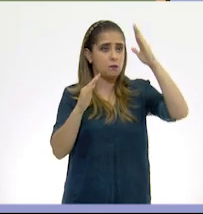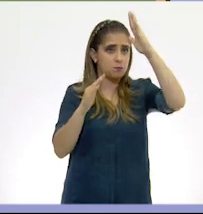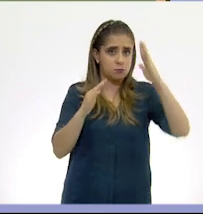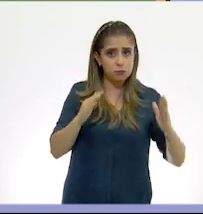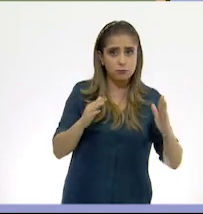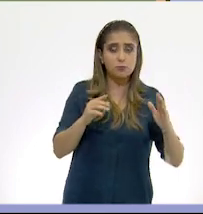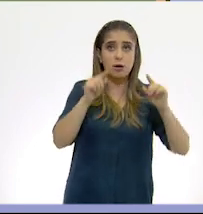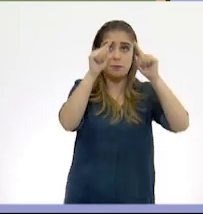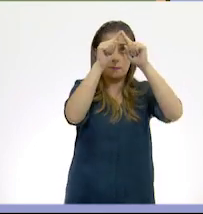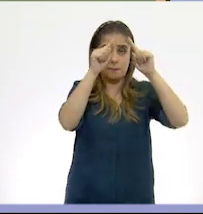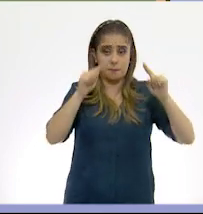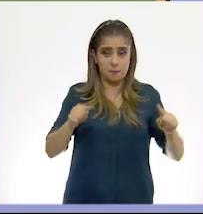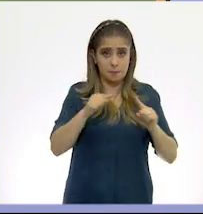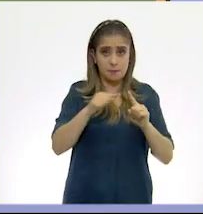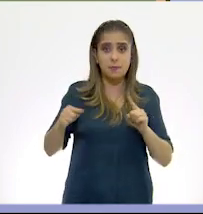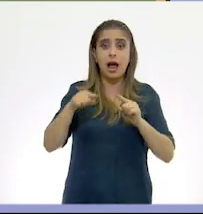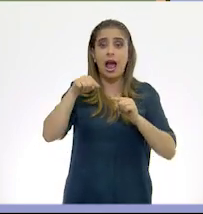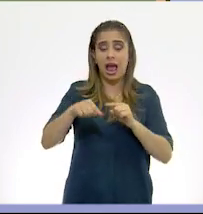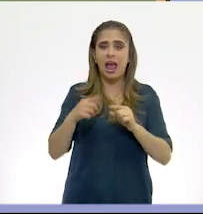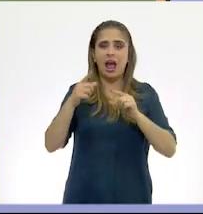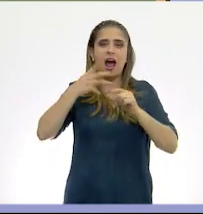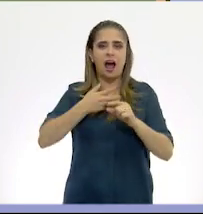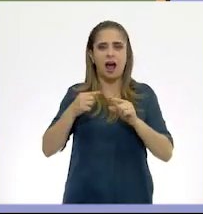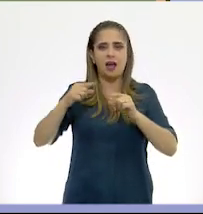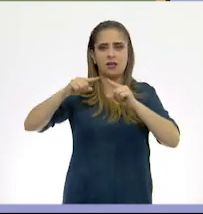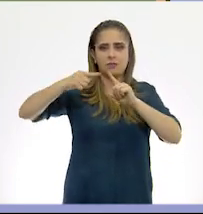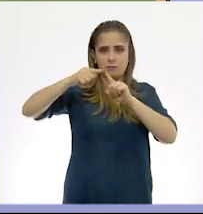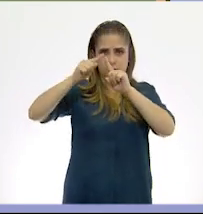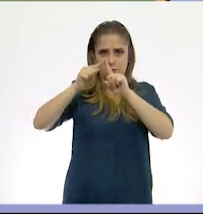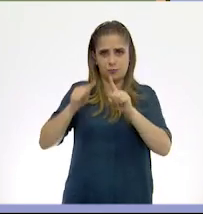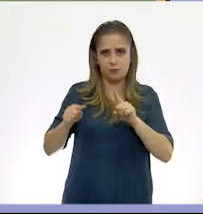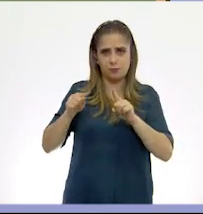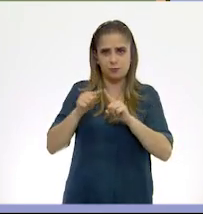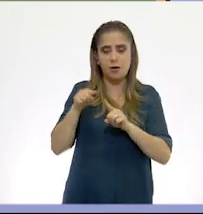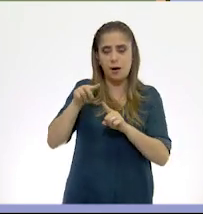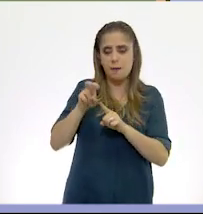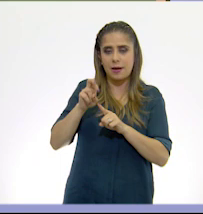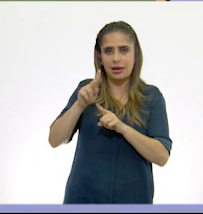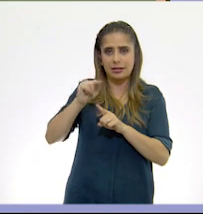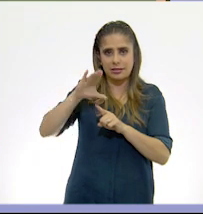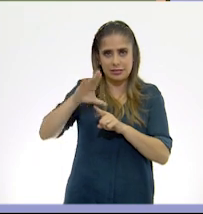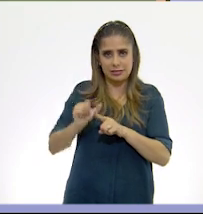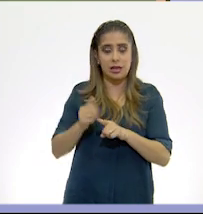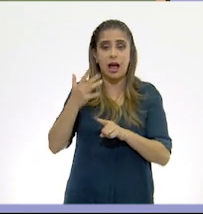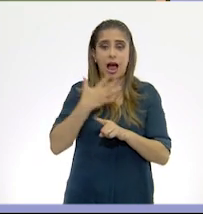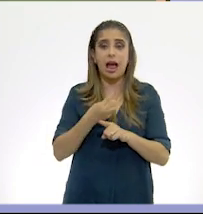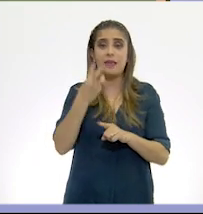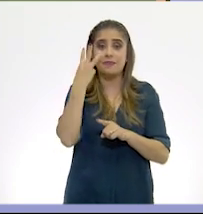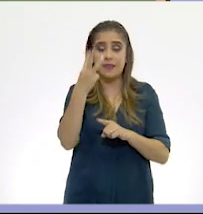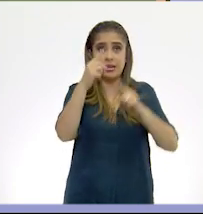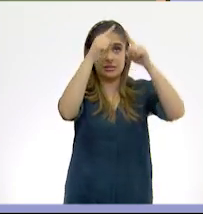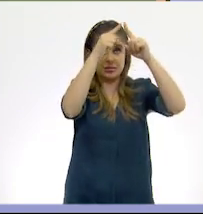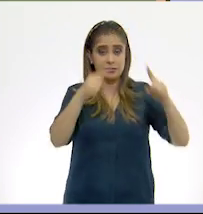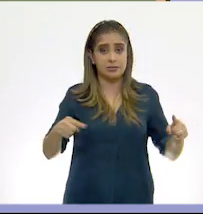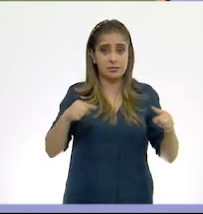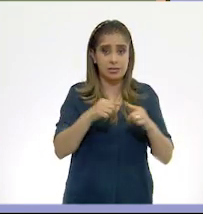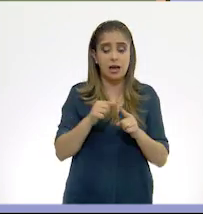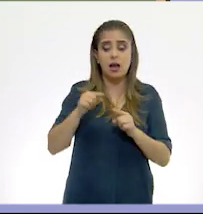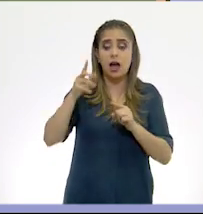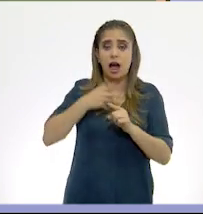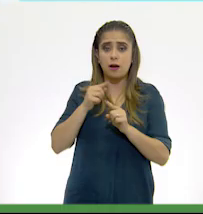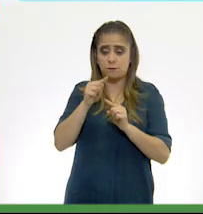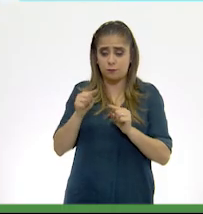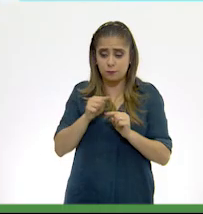unen les llamamos vértices. Así que esta figura tiene 3 lados, 3 vértices, y la llamamos triángulo.